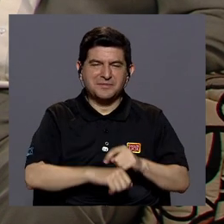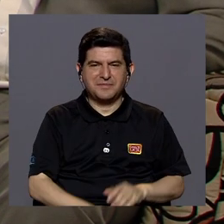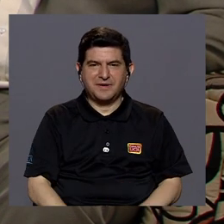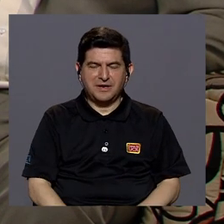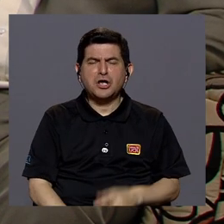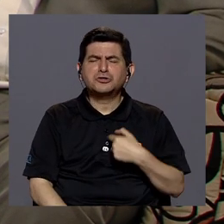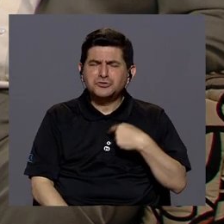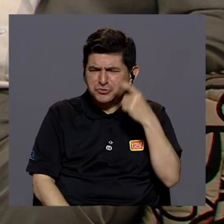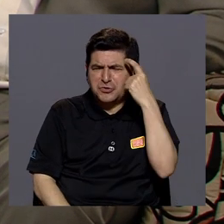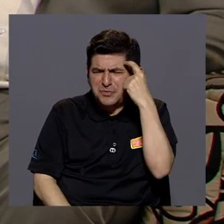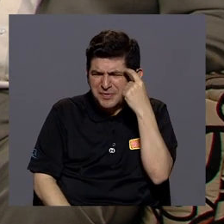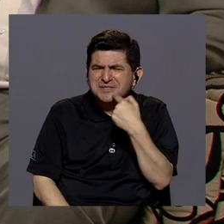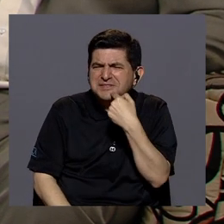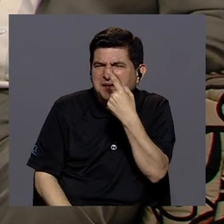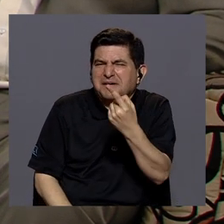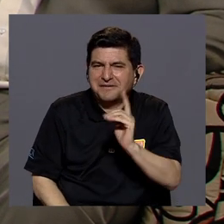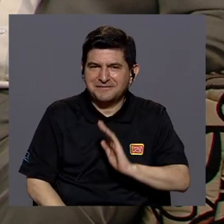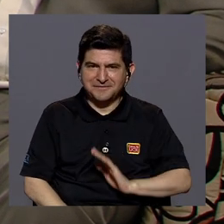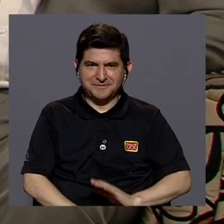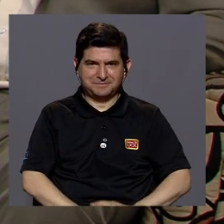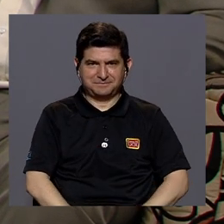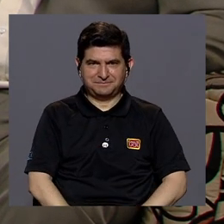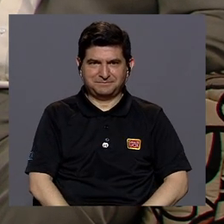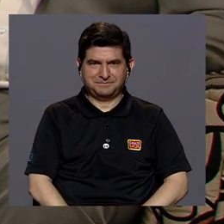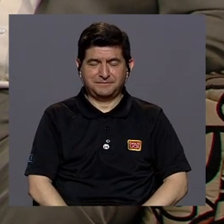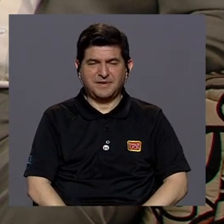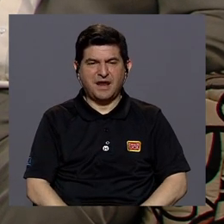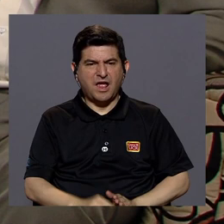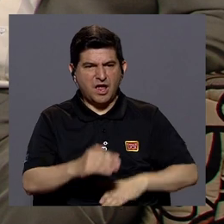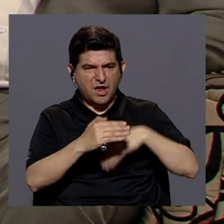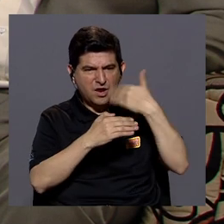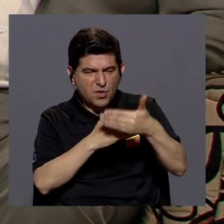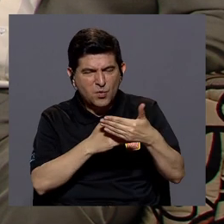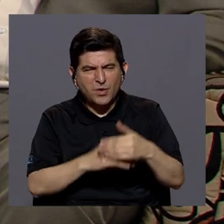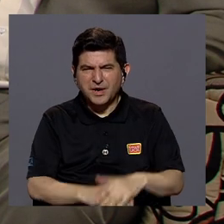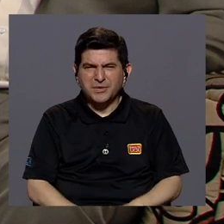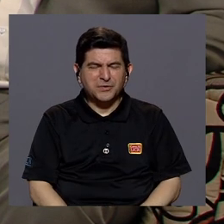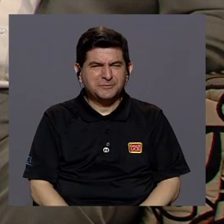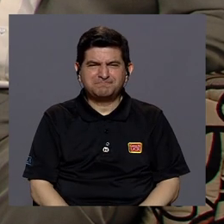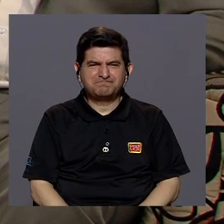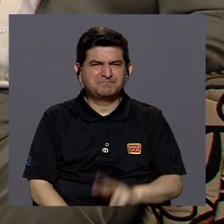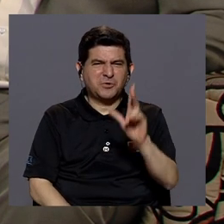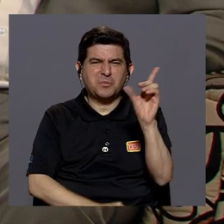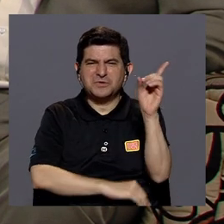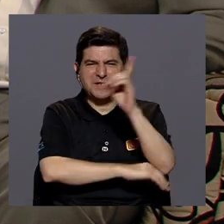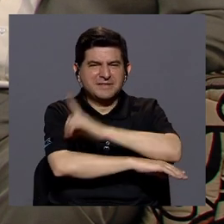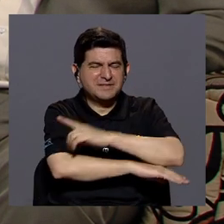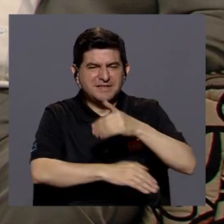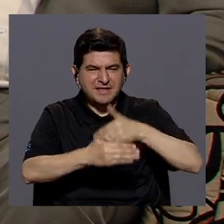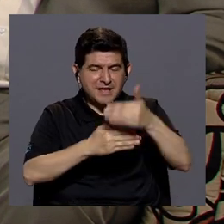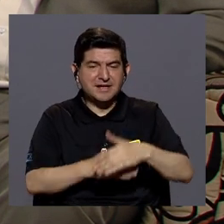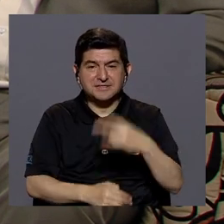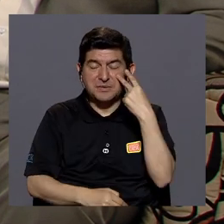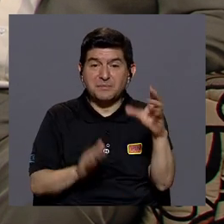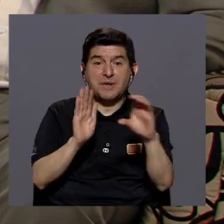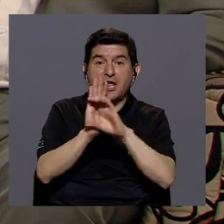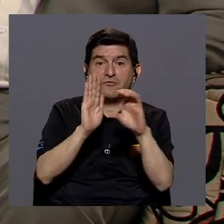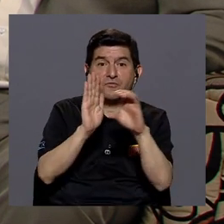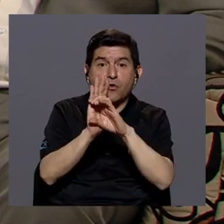voy a pensarlo. Pero después, cuando vi, unos tres días, vi unas fotos y no,